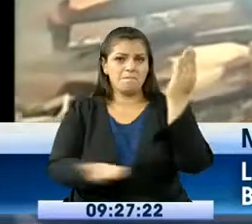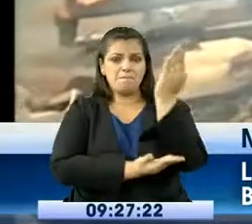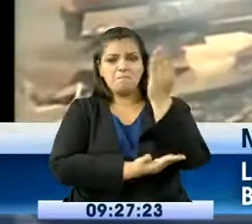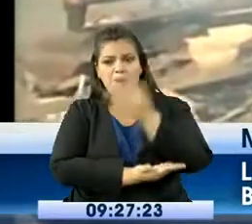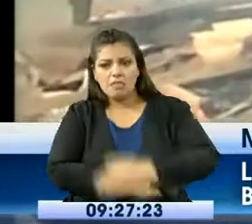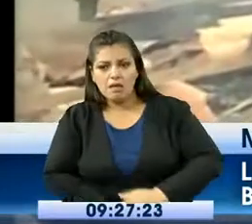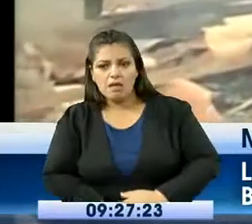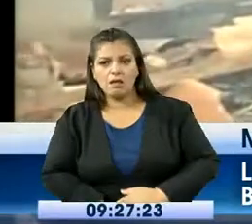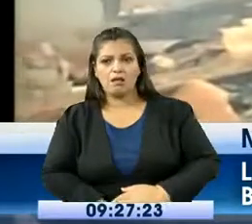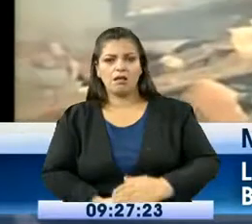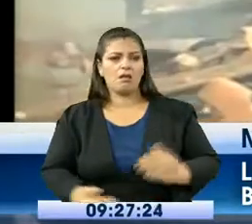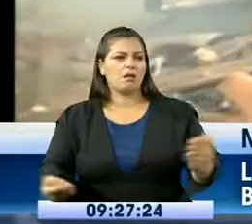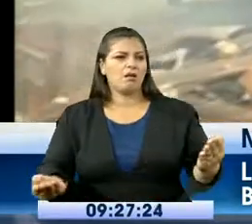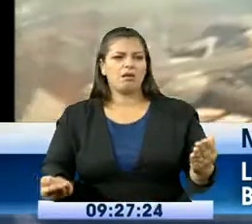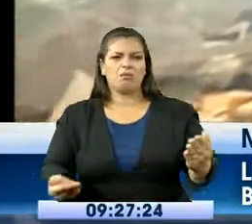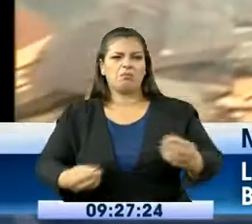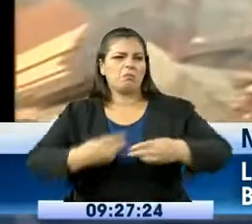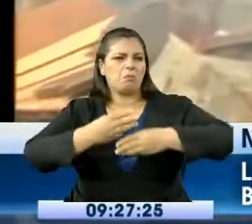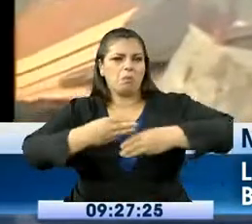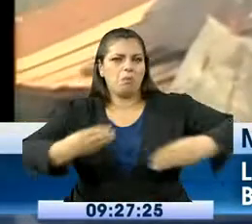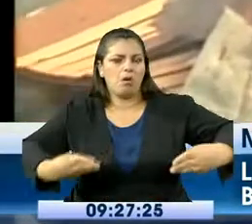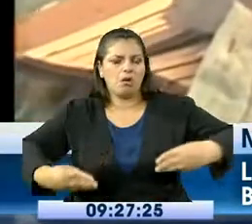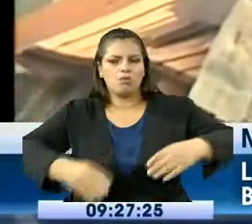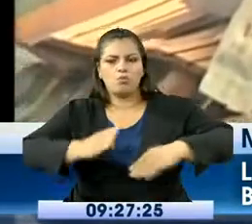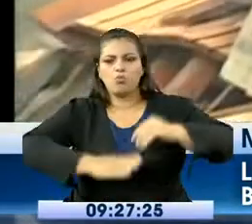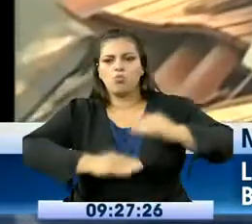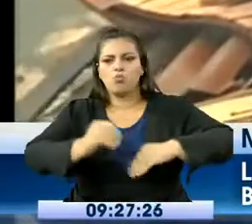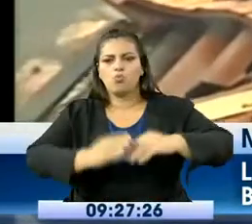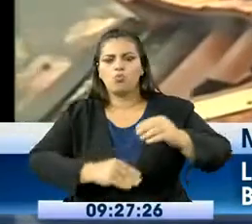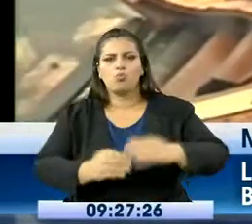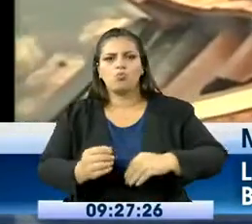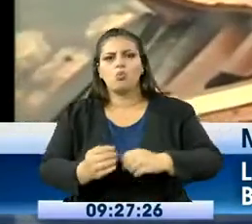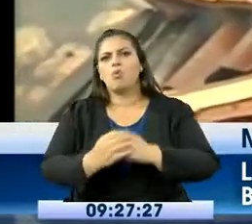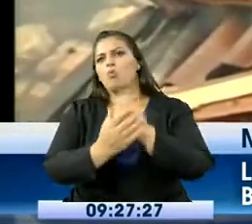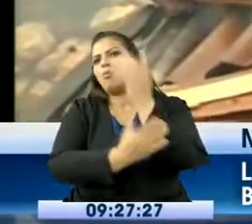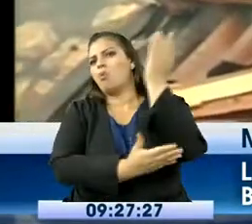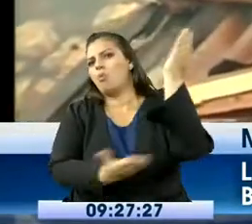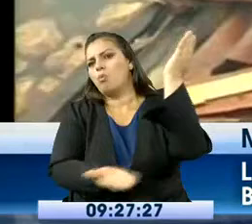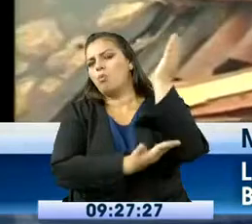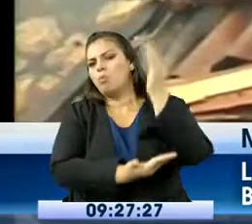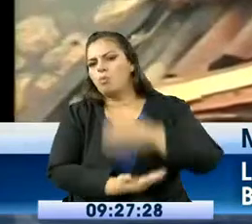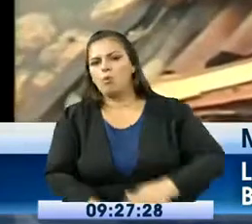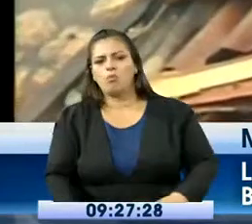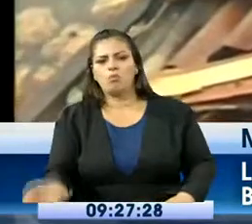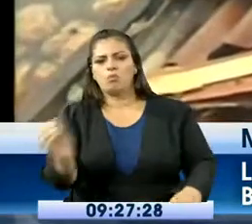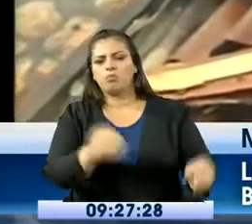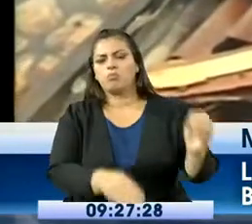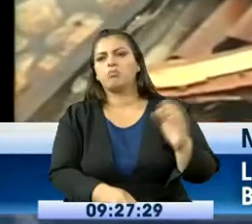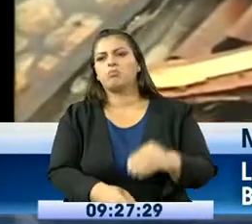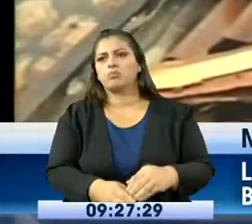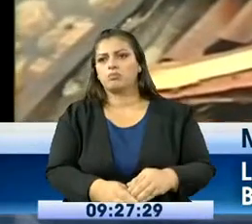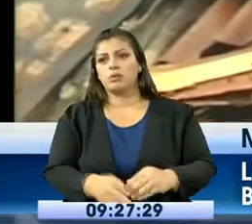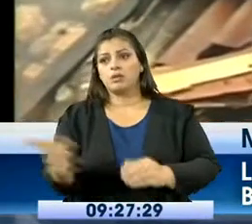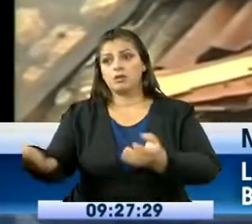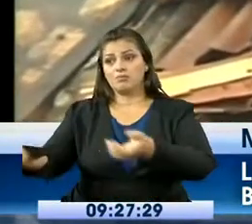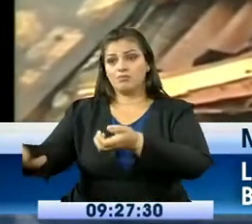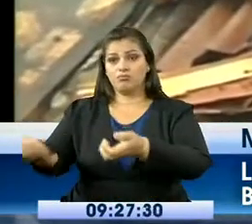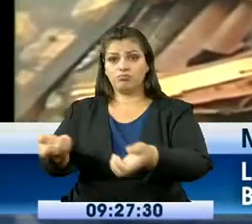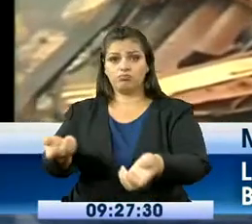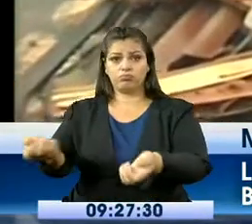el zinc, eso no lleva, eso lo deja botado, lo que es las ramas, los palos gruesos, lo deja botado. Él solamente lleva lo que es